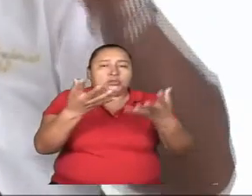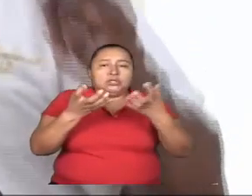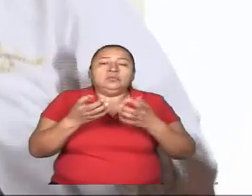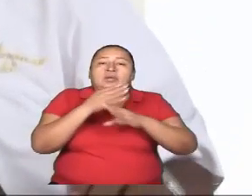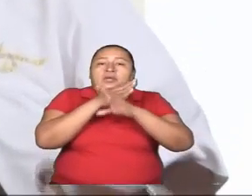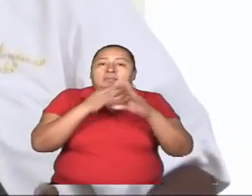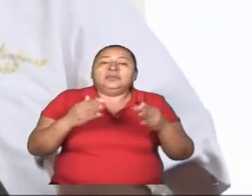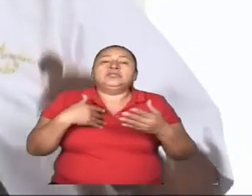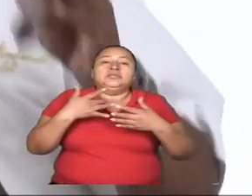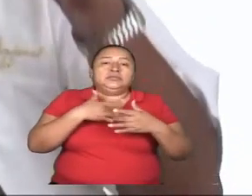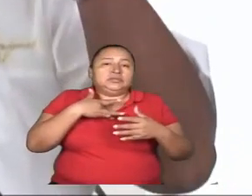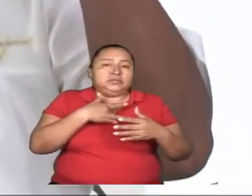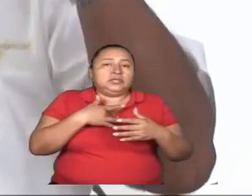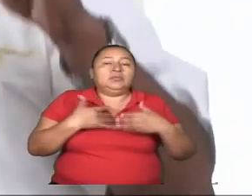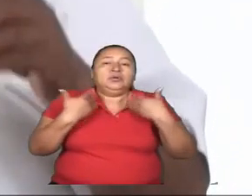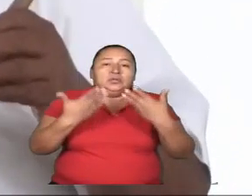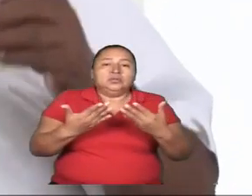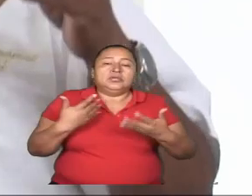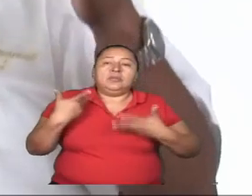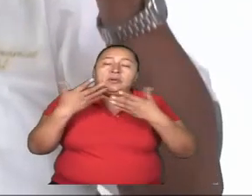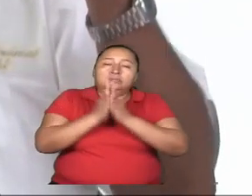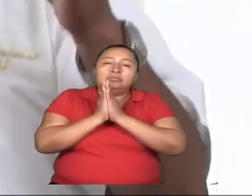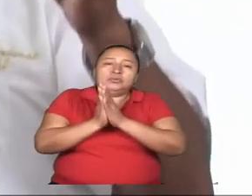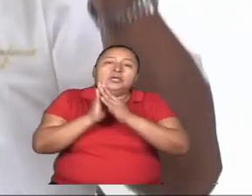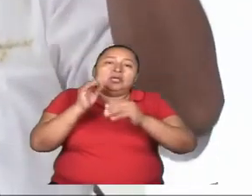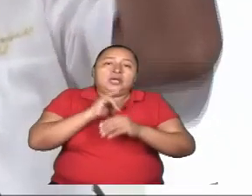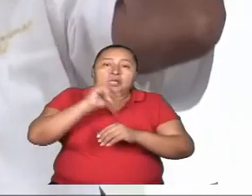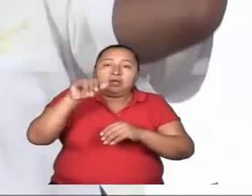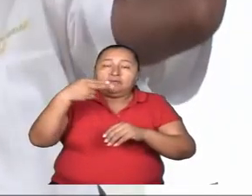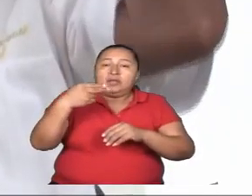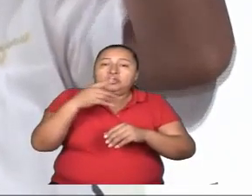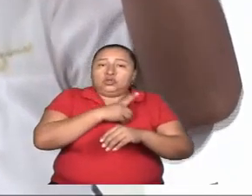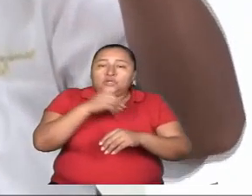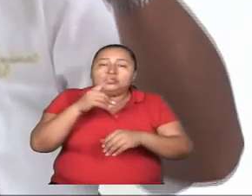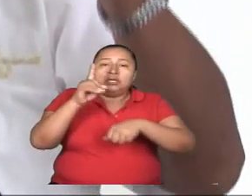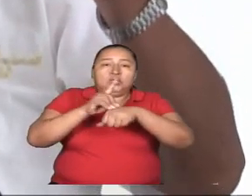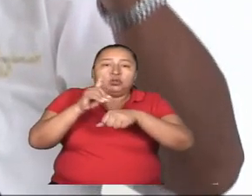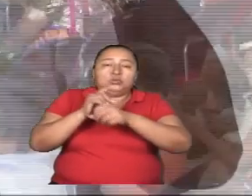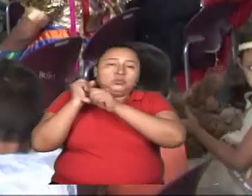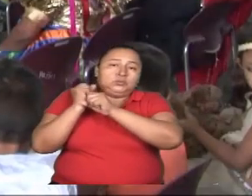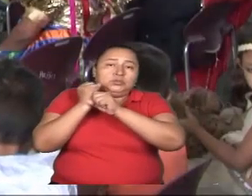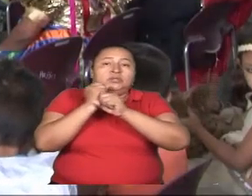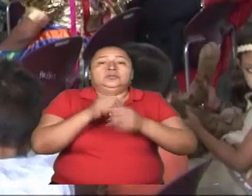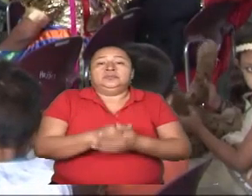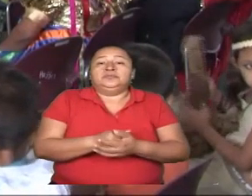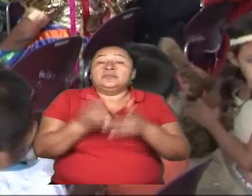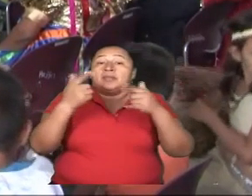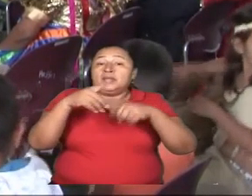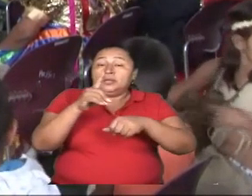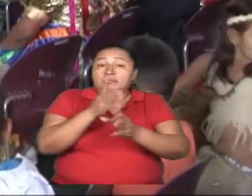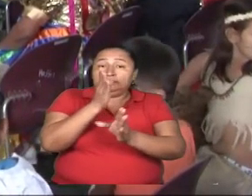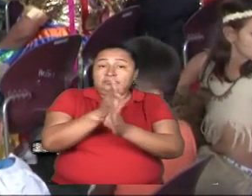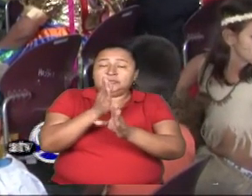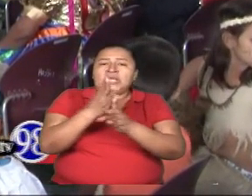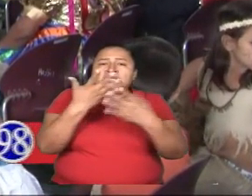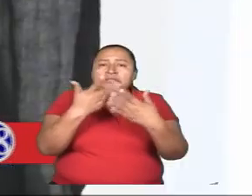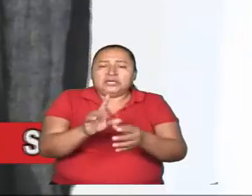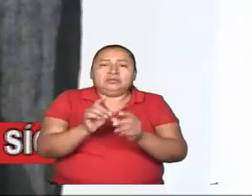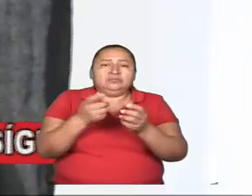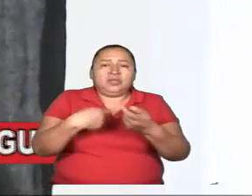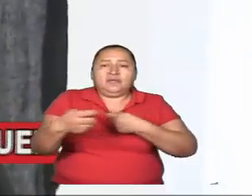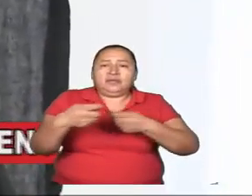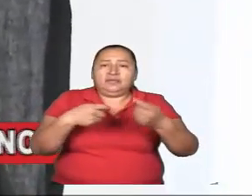paz que tanto necesitamos, se la pedimos a Jehová Dios y al doctor San Jerónimo. El documental ya se encuentra a la venta